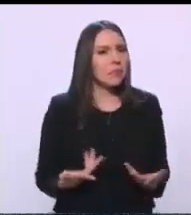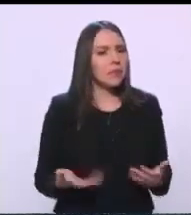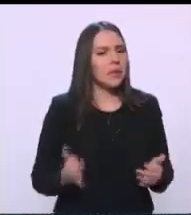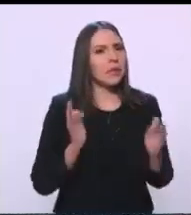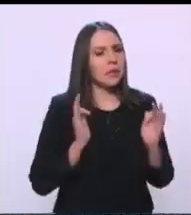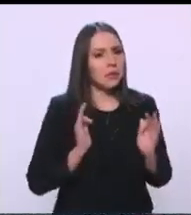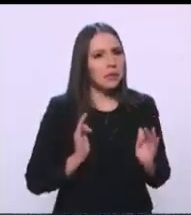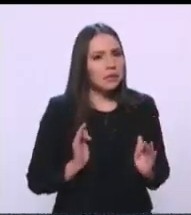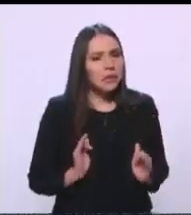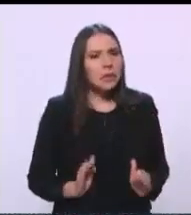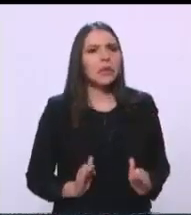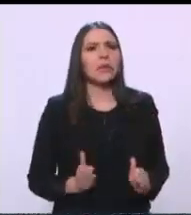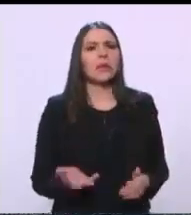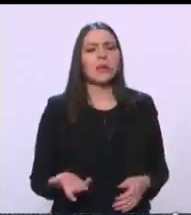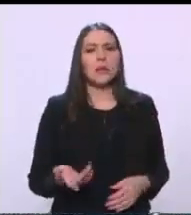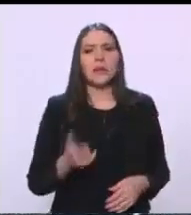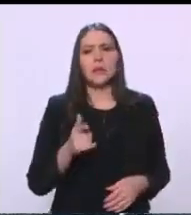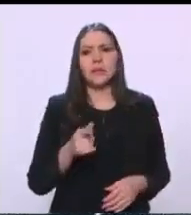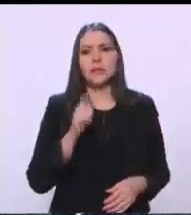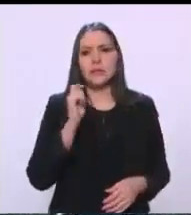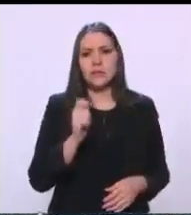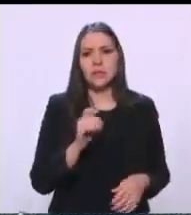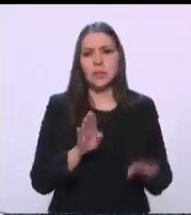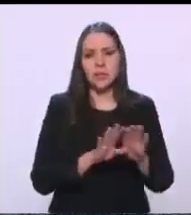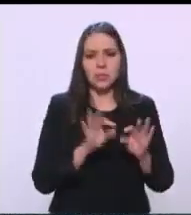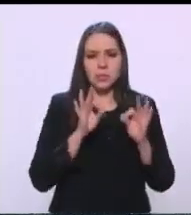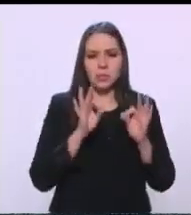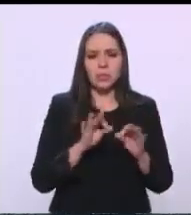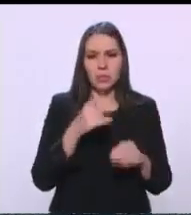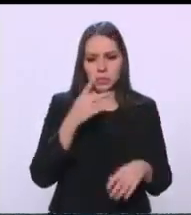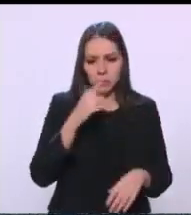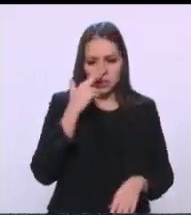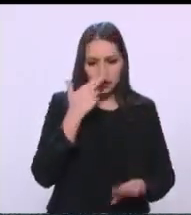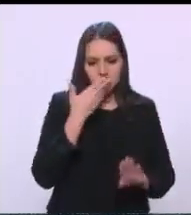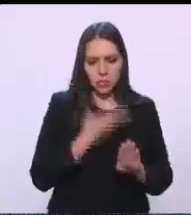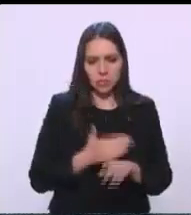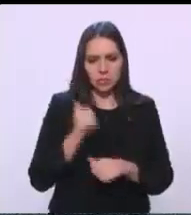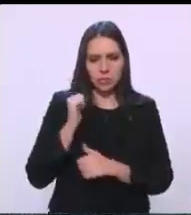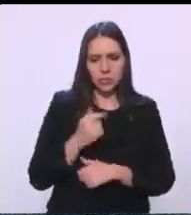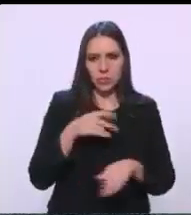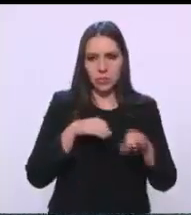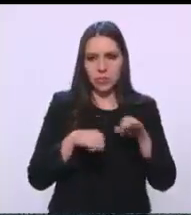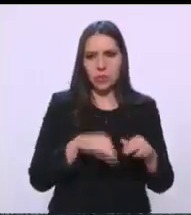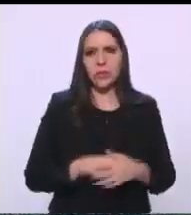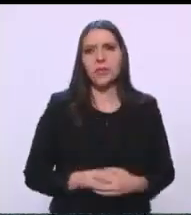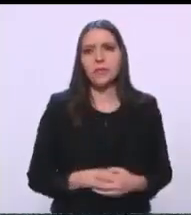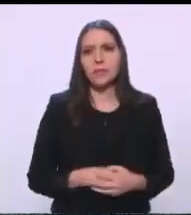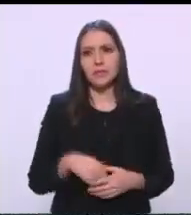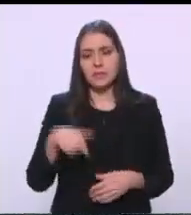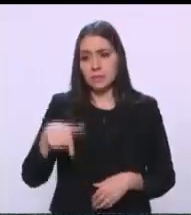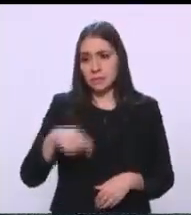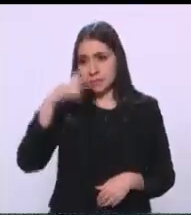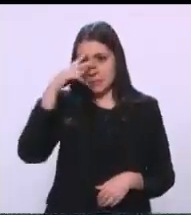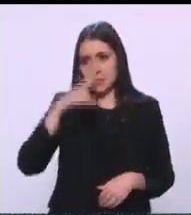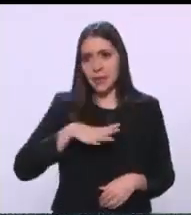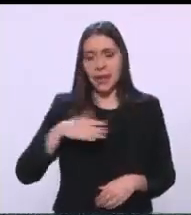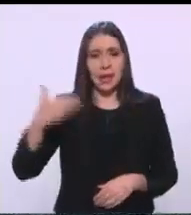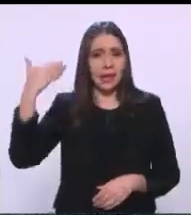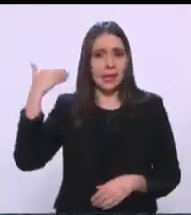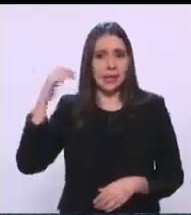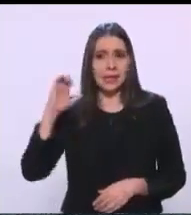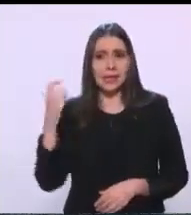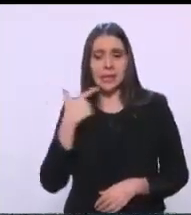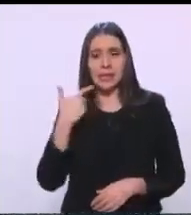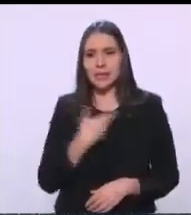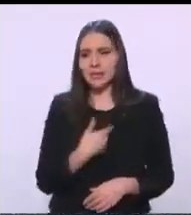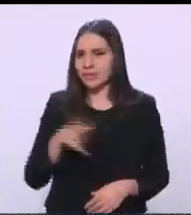papel. No es cosa menor eso, ¿eh? En México hemos tenido presidentes terribles que han sido gerentes, ni siquiera han sido